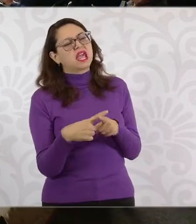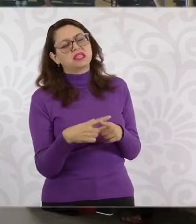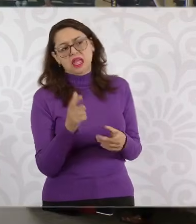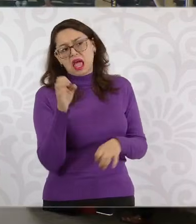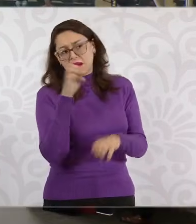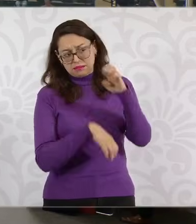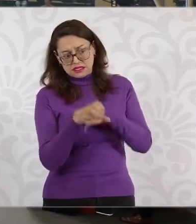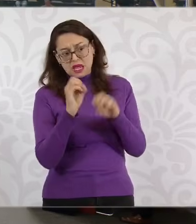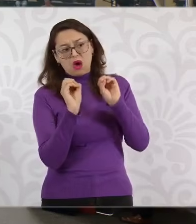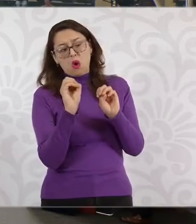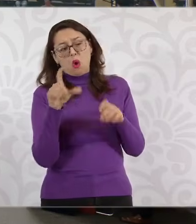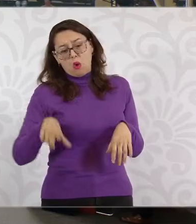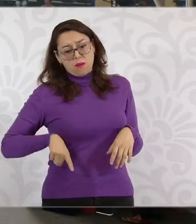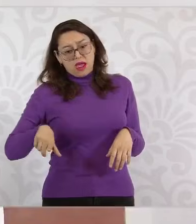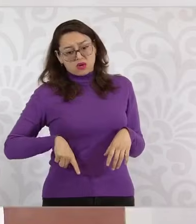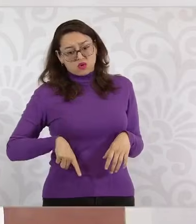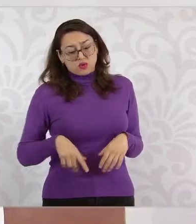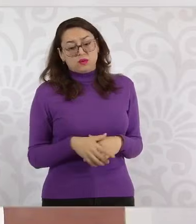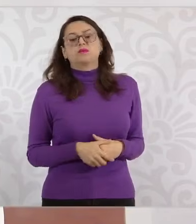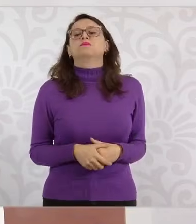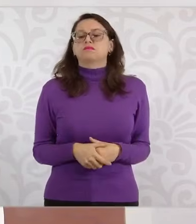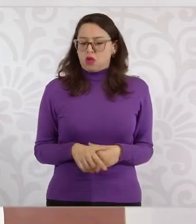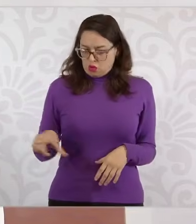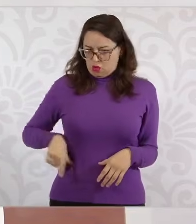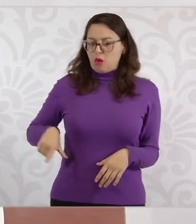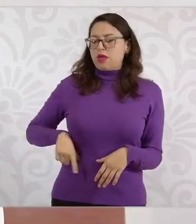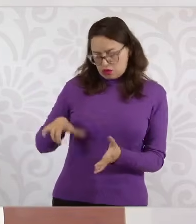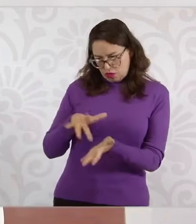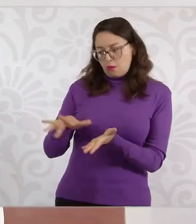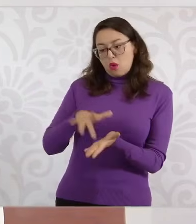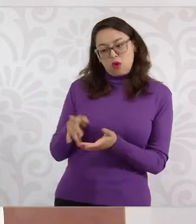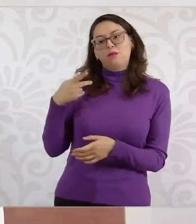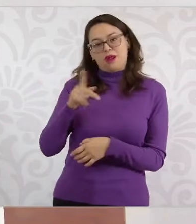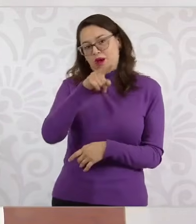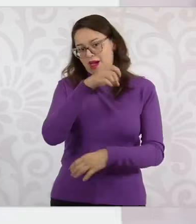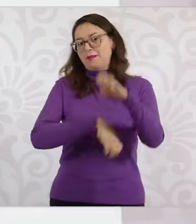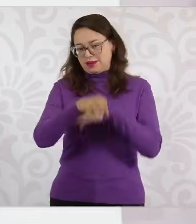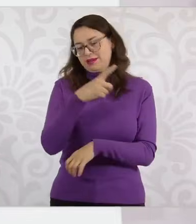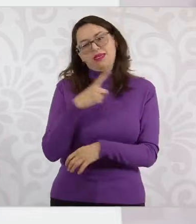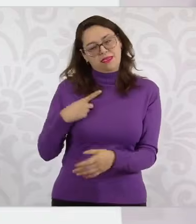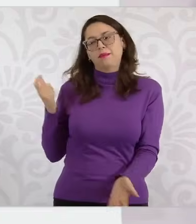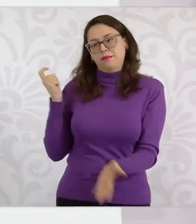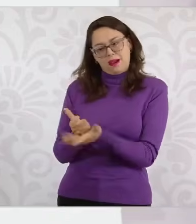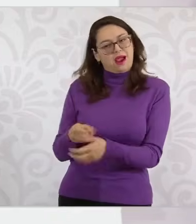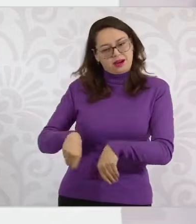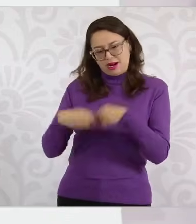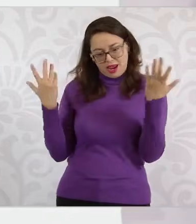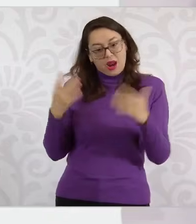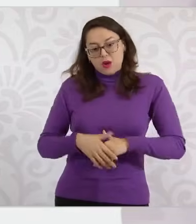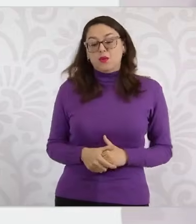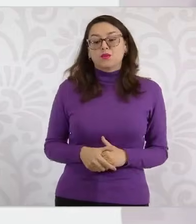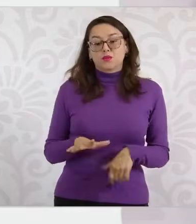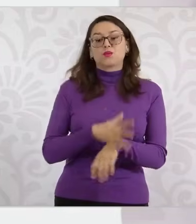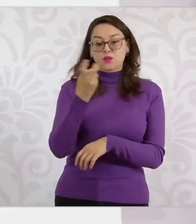o el gobierno va a tener algún apoyo para ellos? Puede haber un apoyo, pero la empresa tiene que resarcir evidentemente los daños. Entonces, por eso